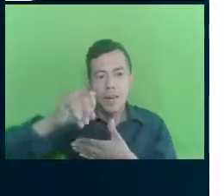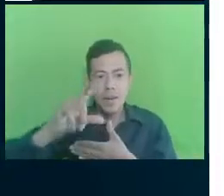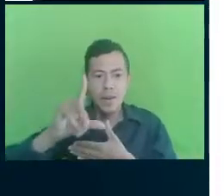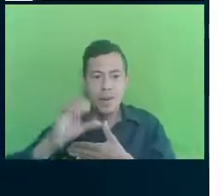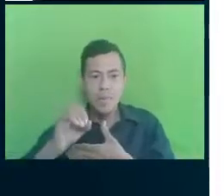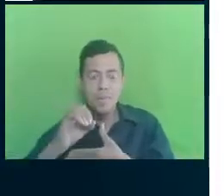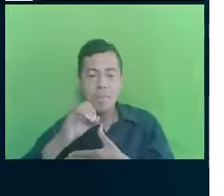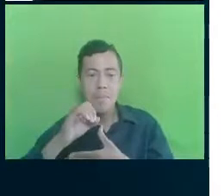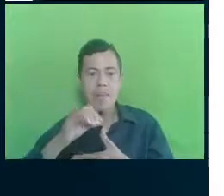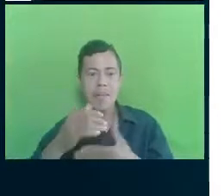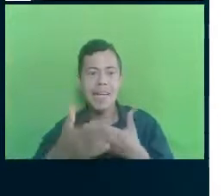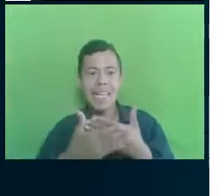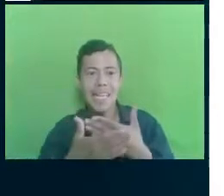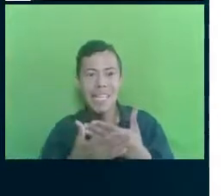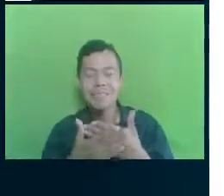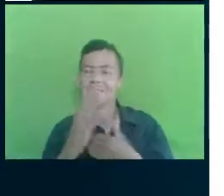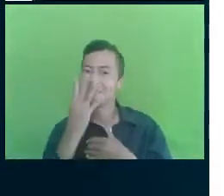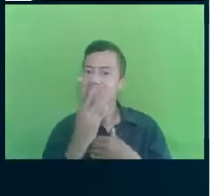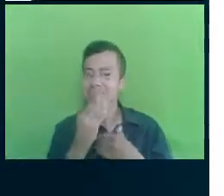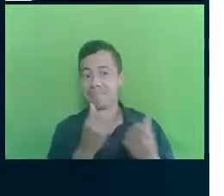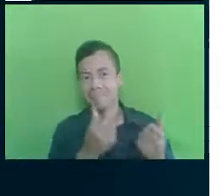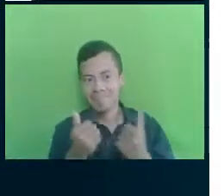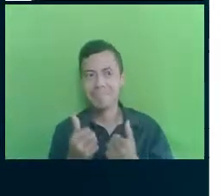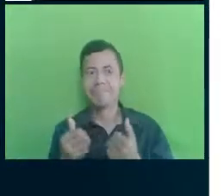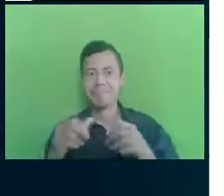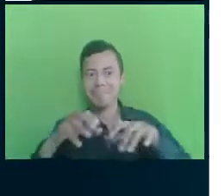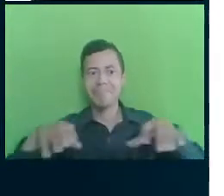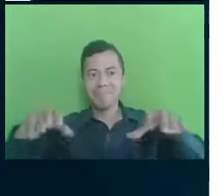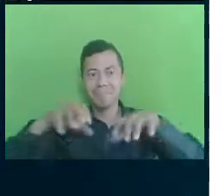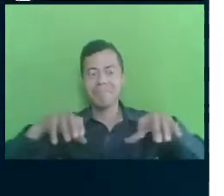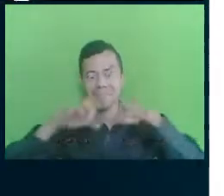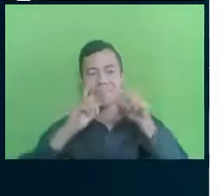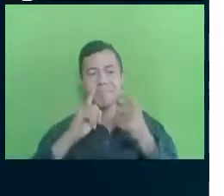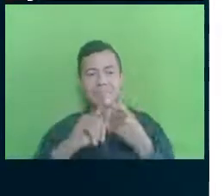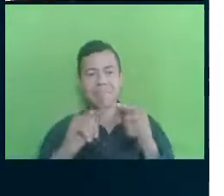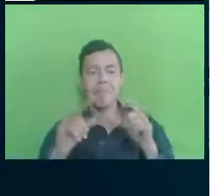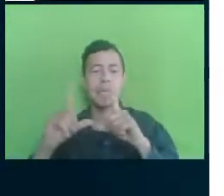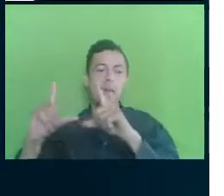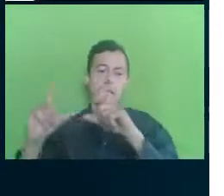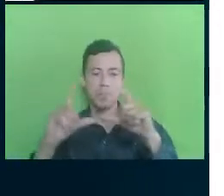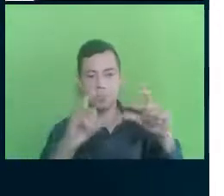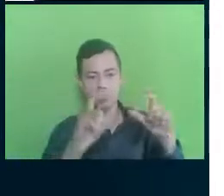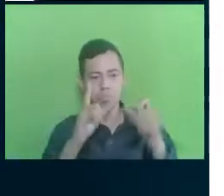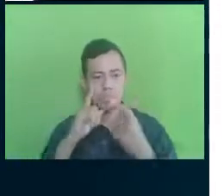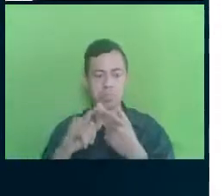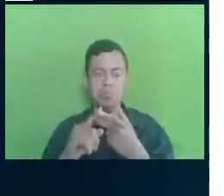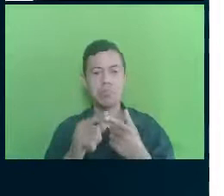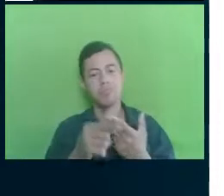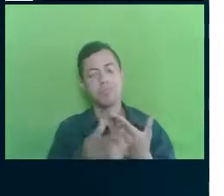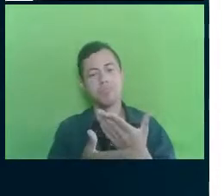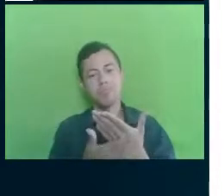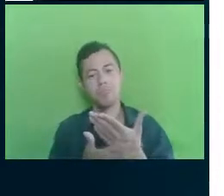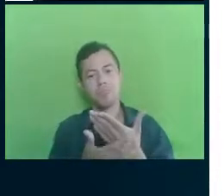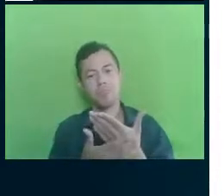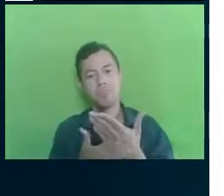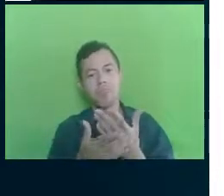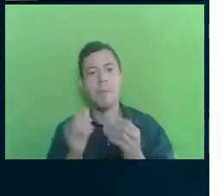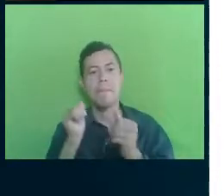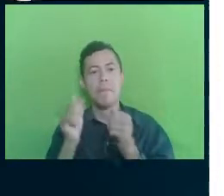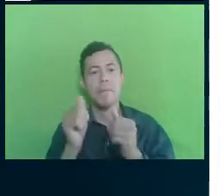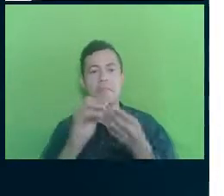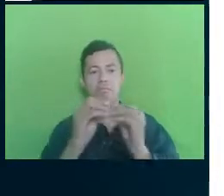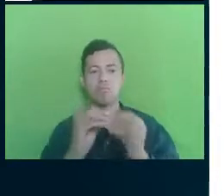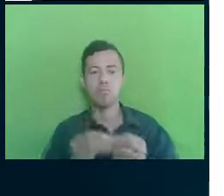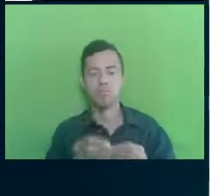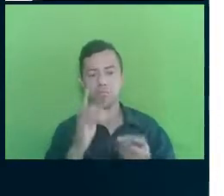al álbum. Un ejercicio de pronto bastante trivial a nivel de fotos, pero cuando lo ven el algoritmo que se construyó por debajo,